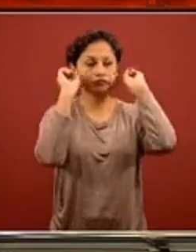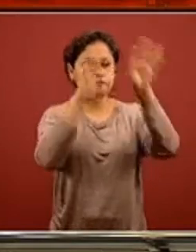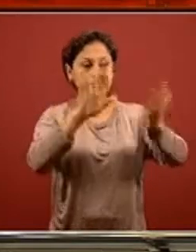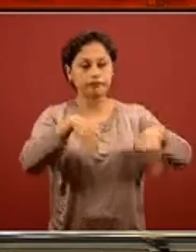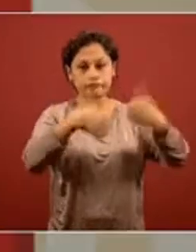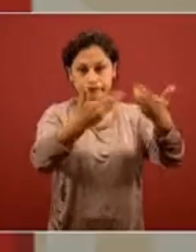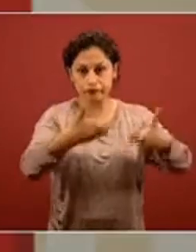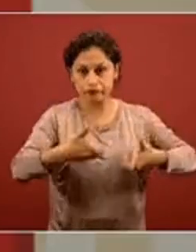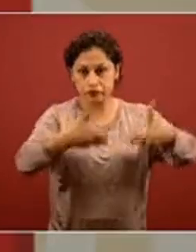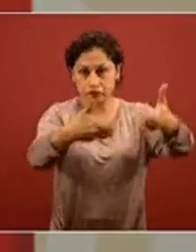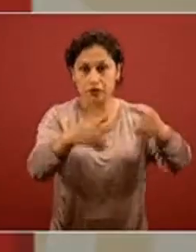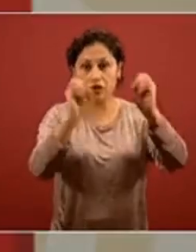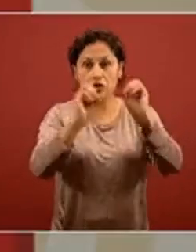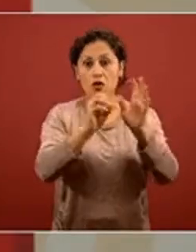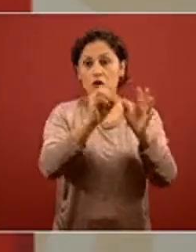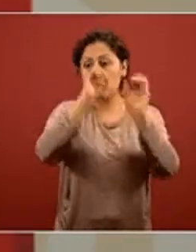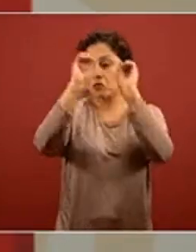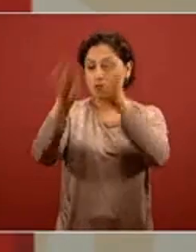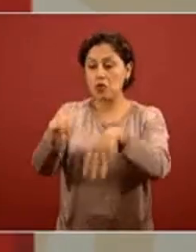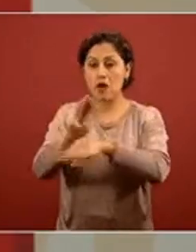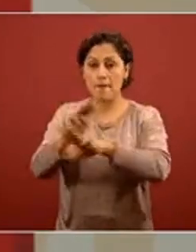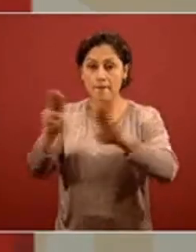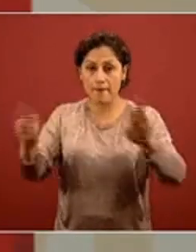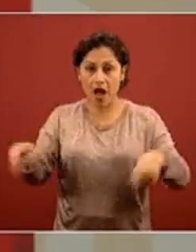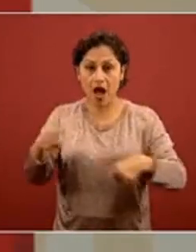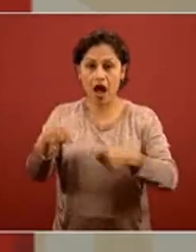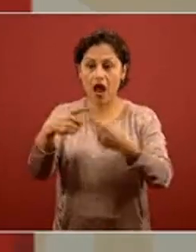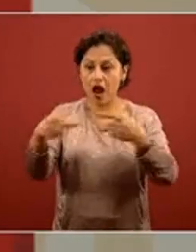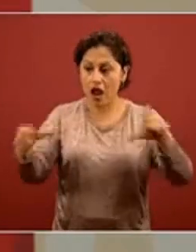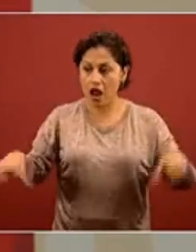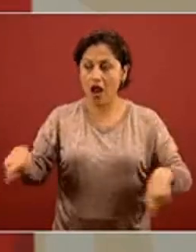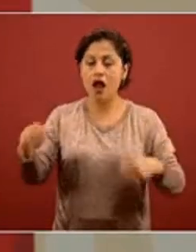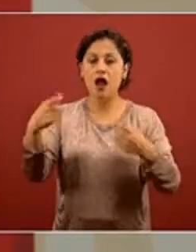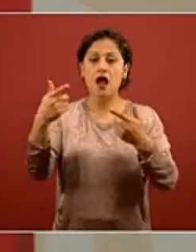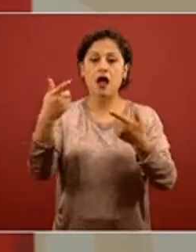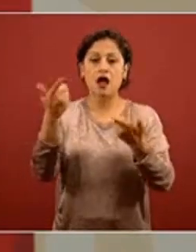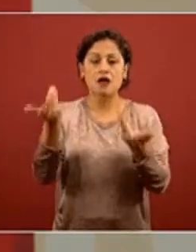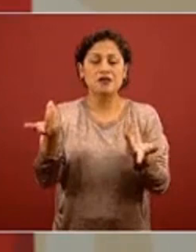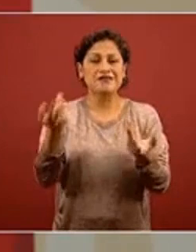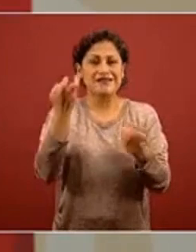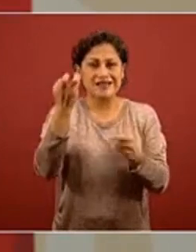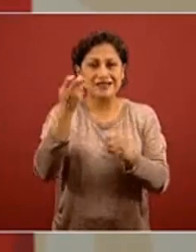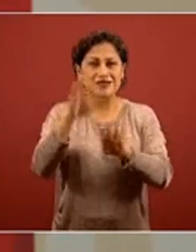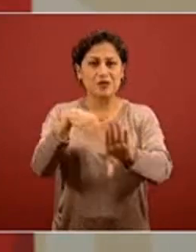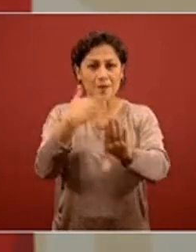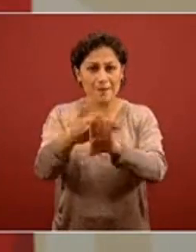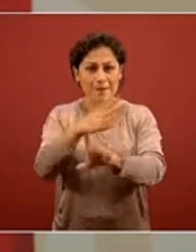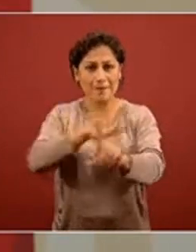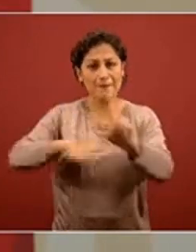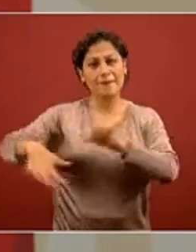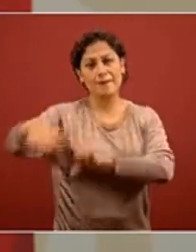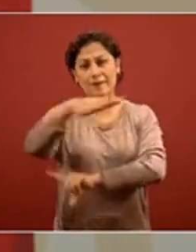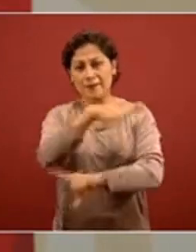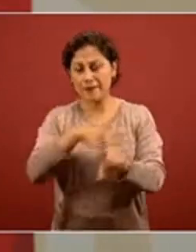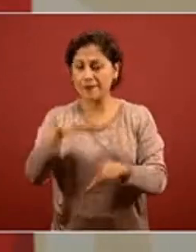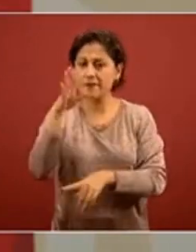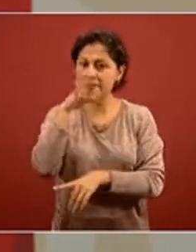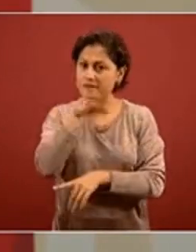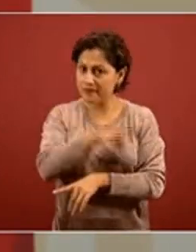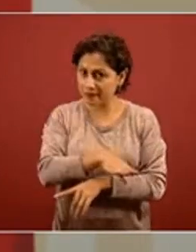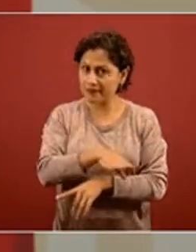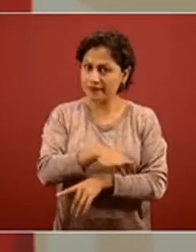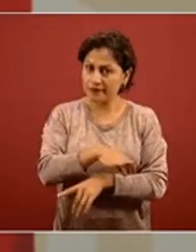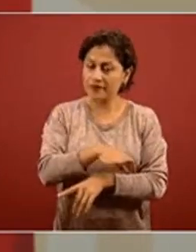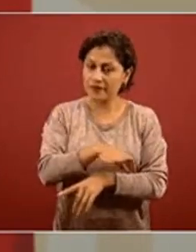en mantos de agua, pueden acabar en el mar y podrían tener un impacto dañino al medio ambiente, entre